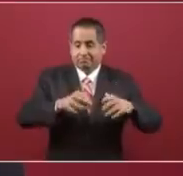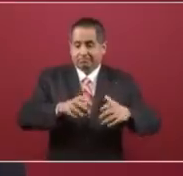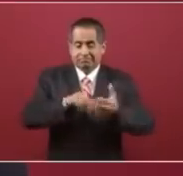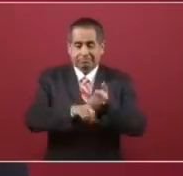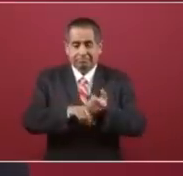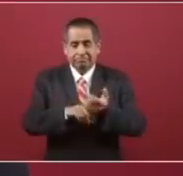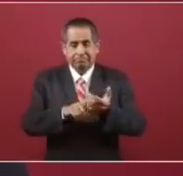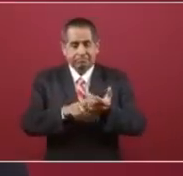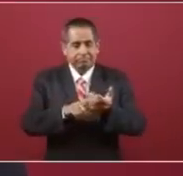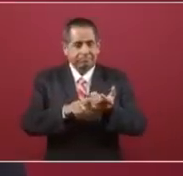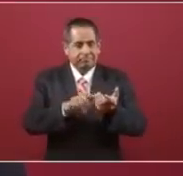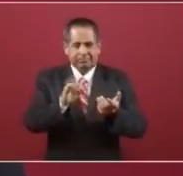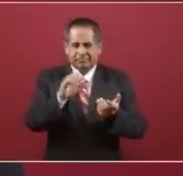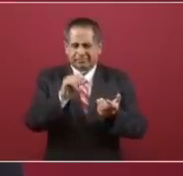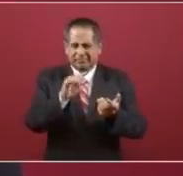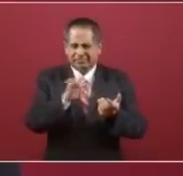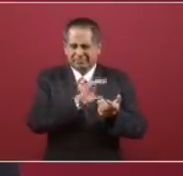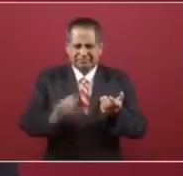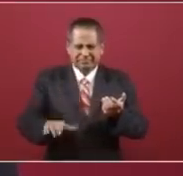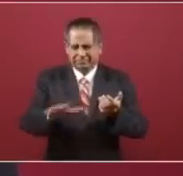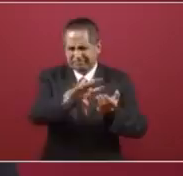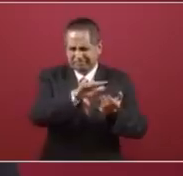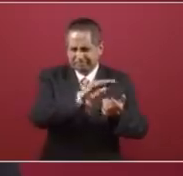me ofrecía mejores condiciones,